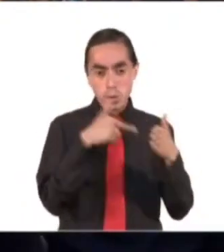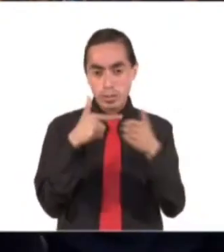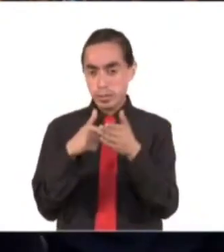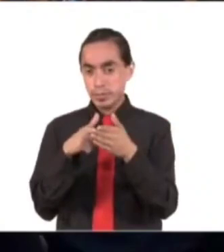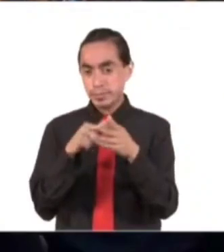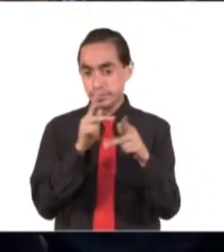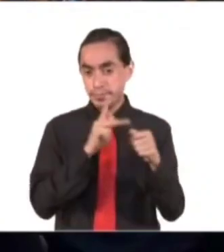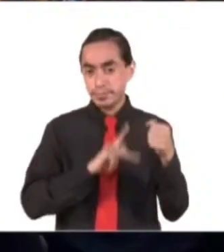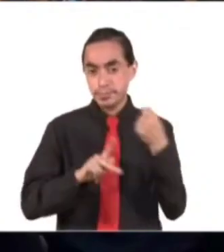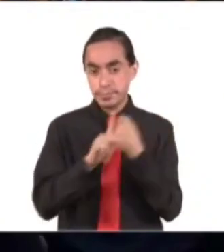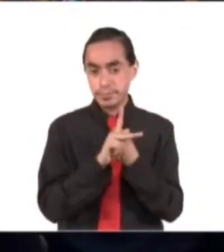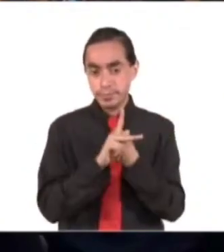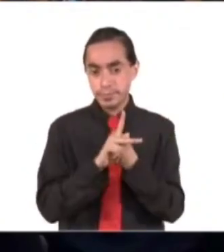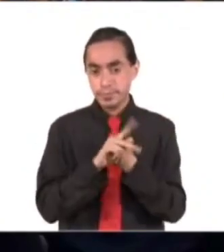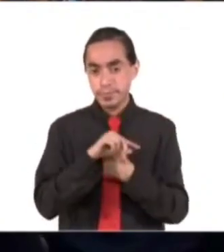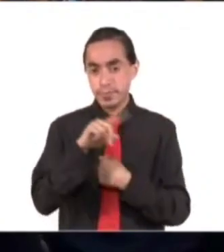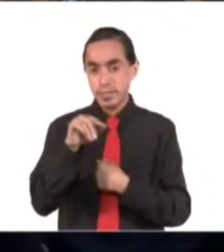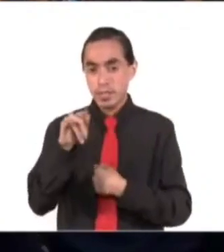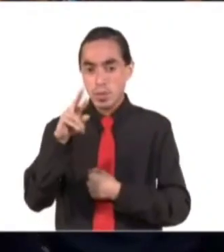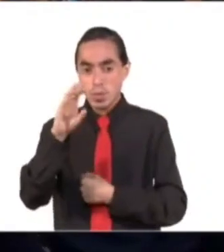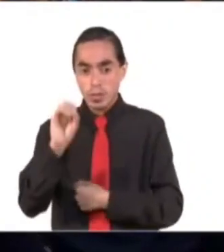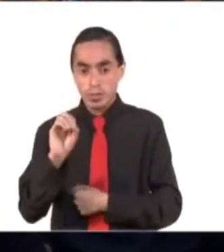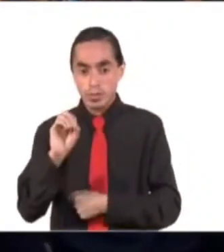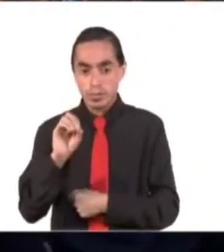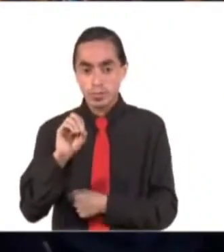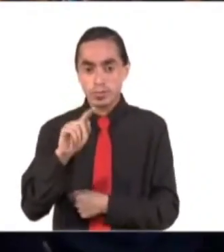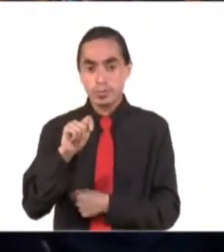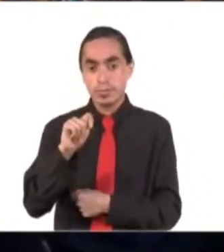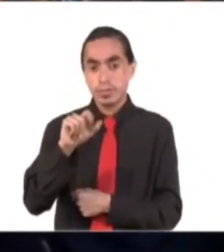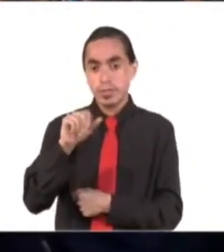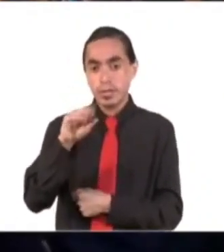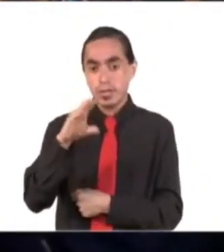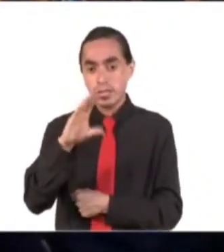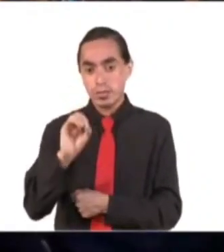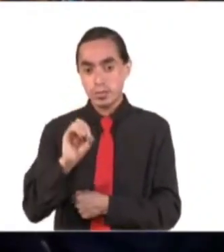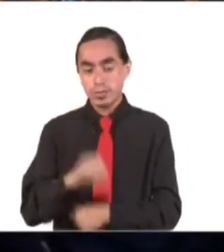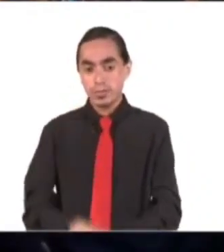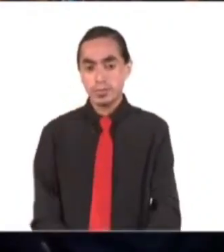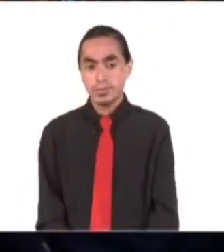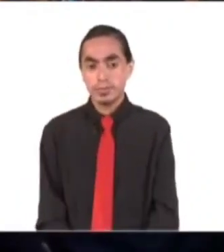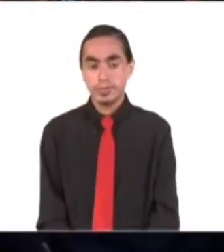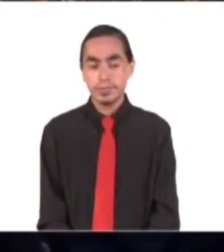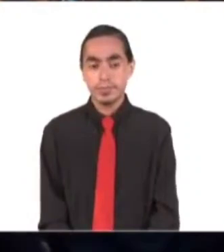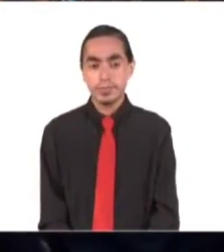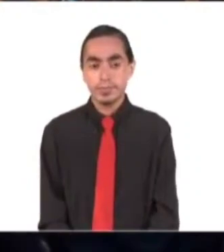Antes de Zitácuaro, de Tabasco.